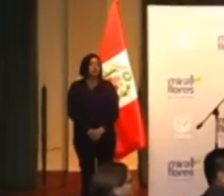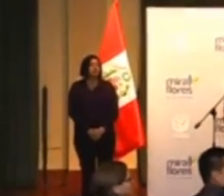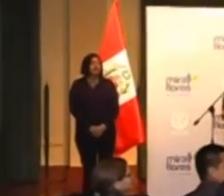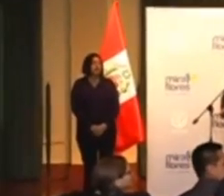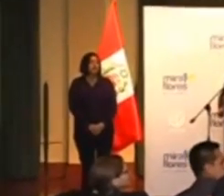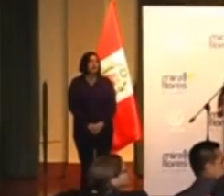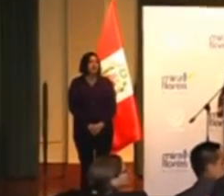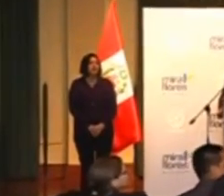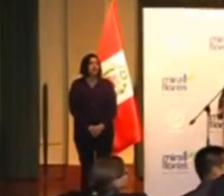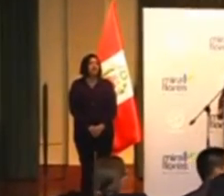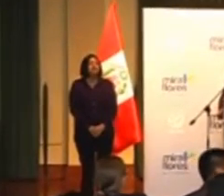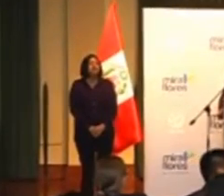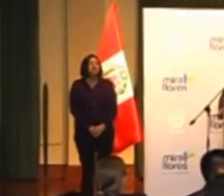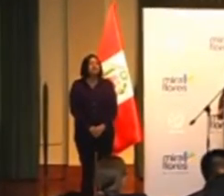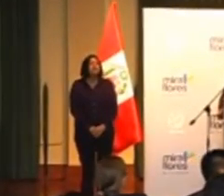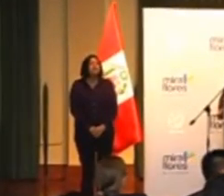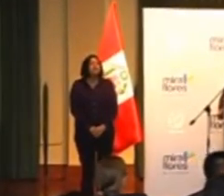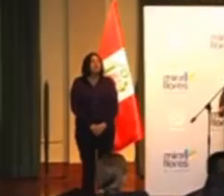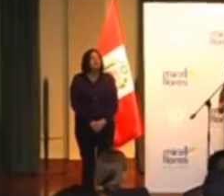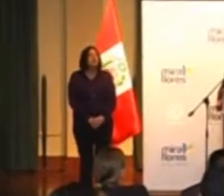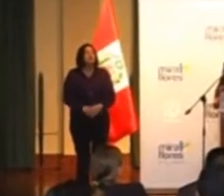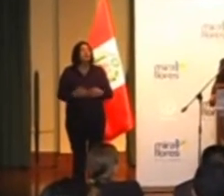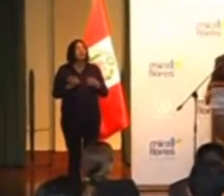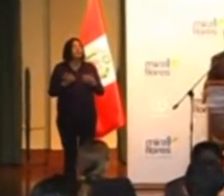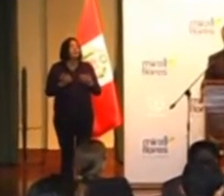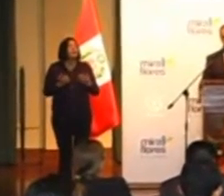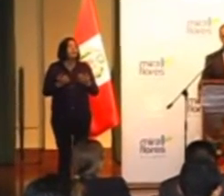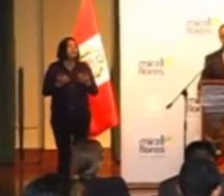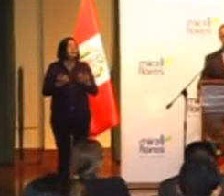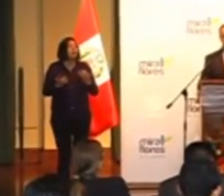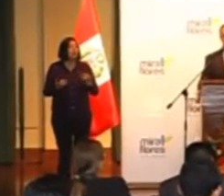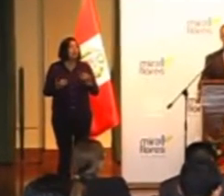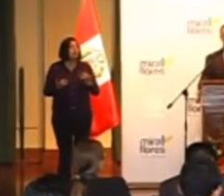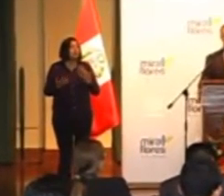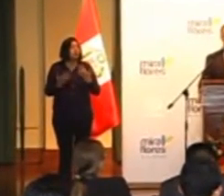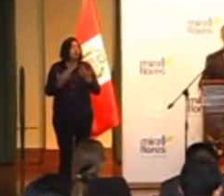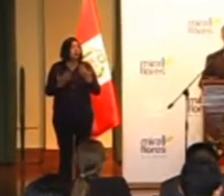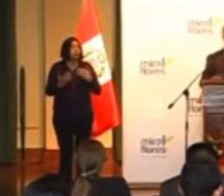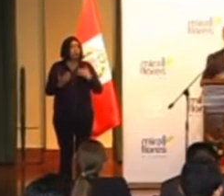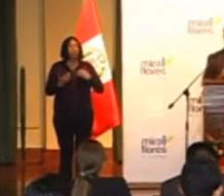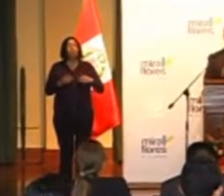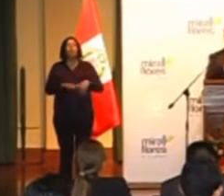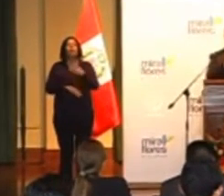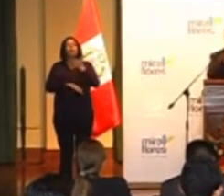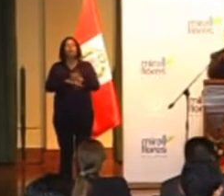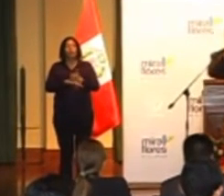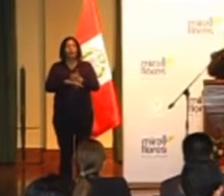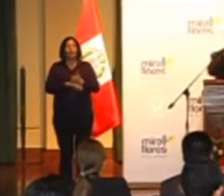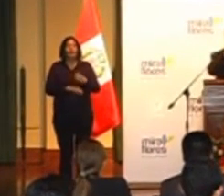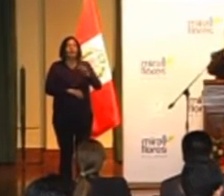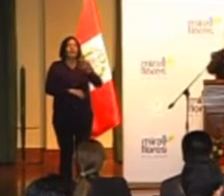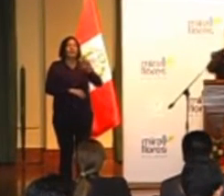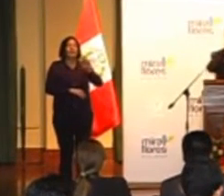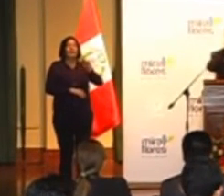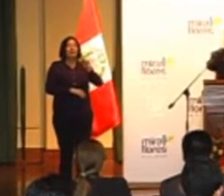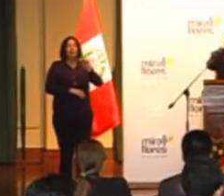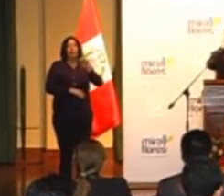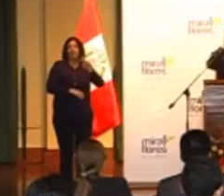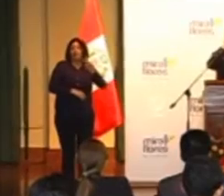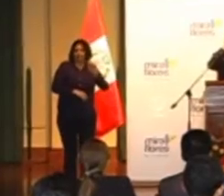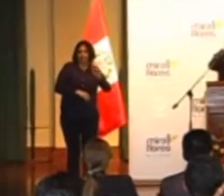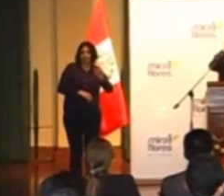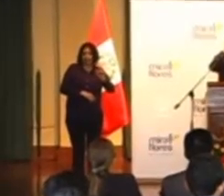Por esa oportunidad, no sé si es el momento que debo hablar de esto. Soy fundadora de Renuévate con Miraflores, ya vamos caminando para